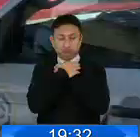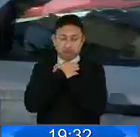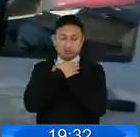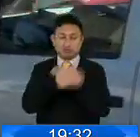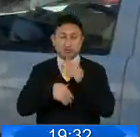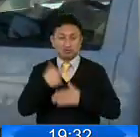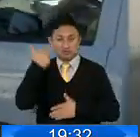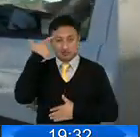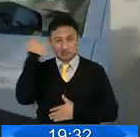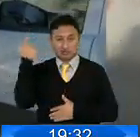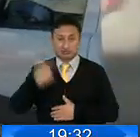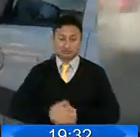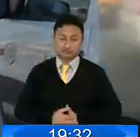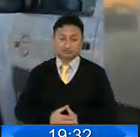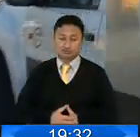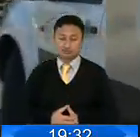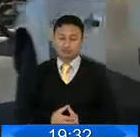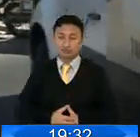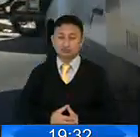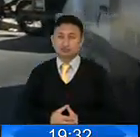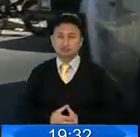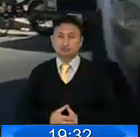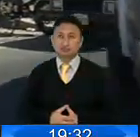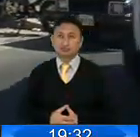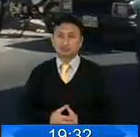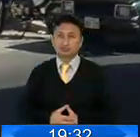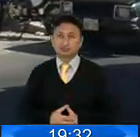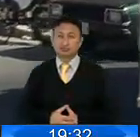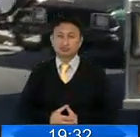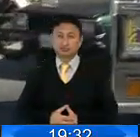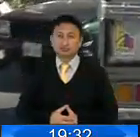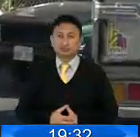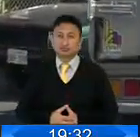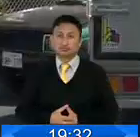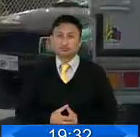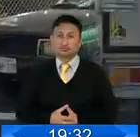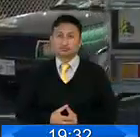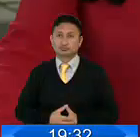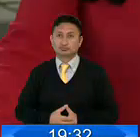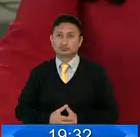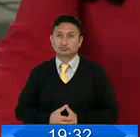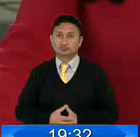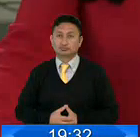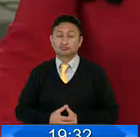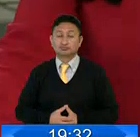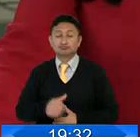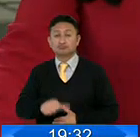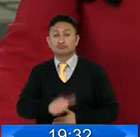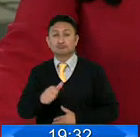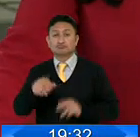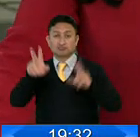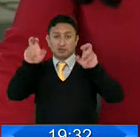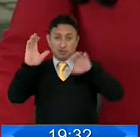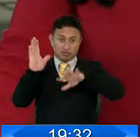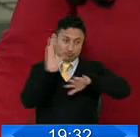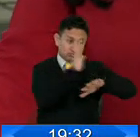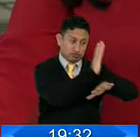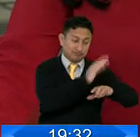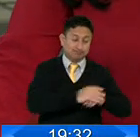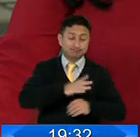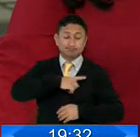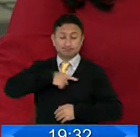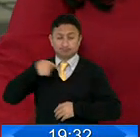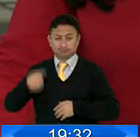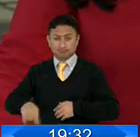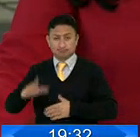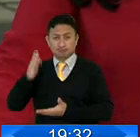suicidó. Con cámaras, Eduardo García, desde la provincia de Manabí, informó Wendy Delgado. En otro ámbito de la información, China levantó